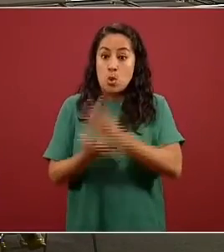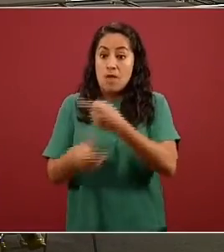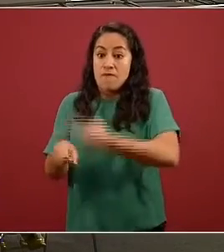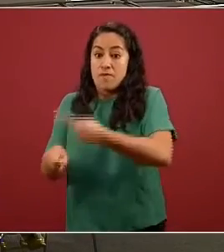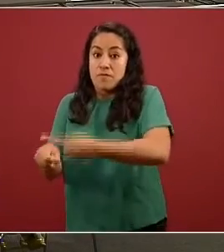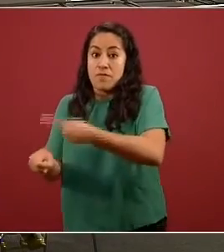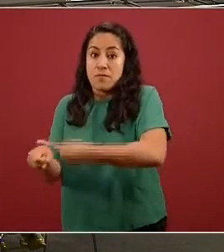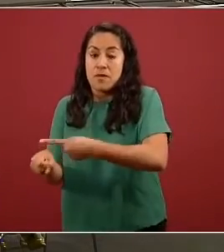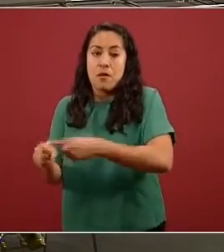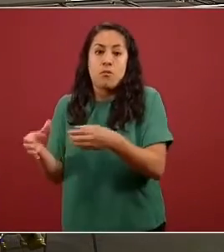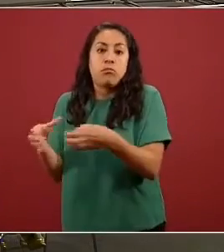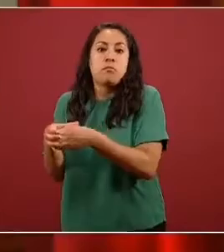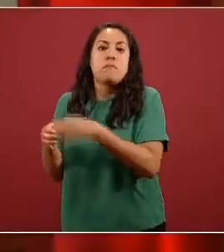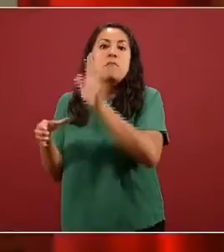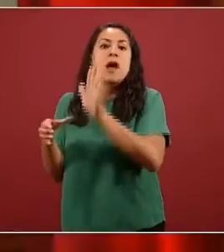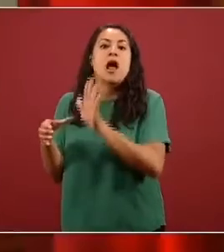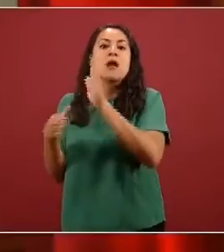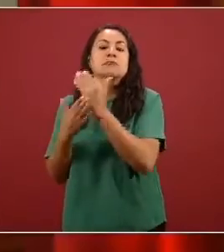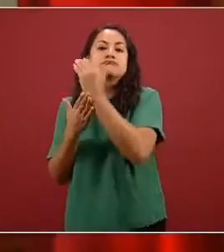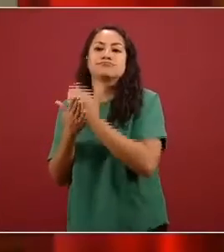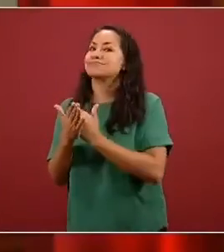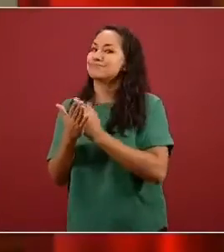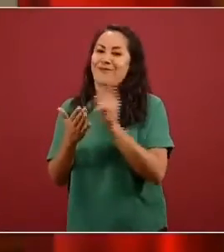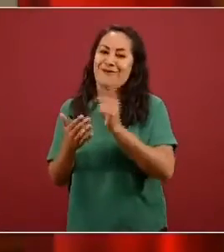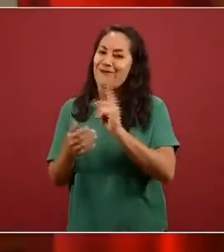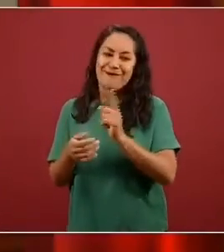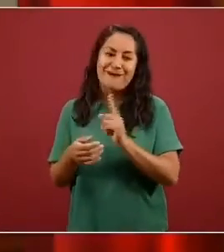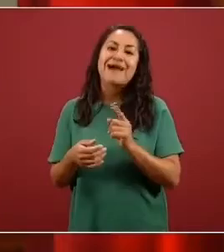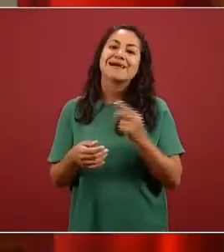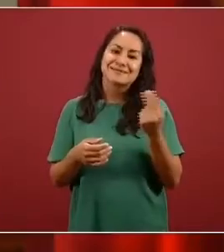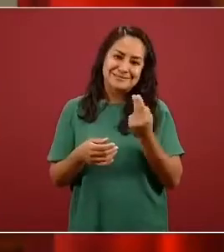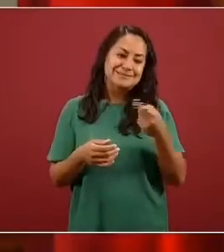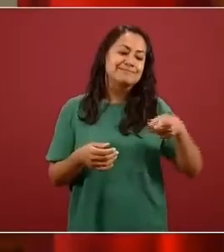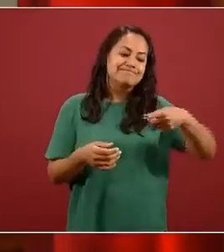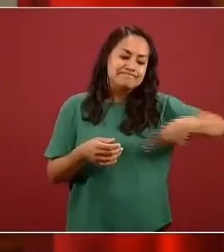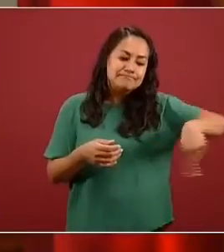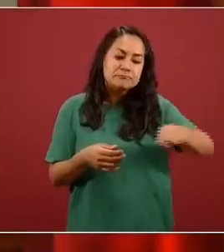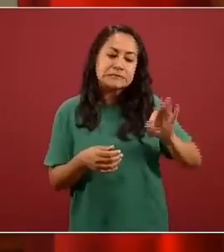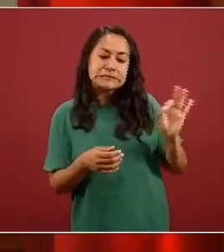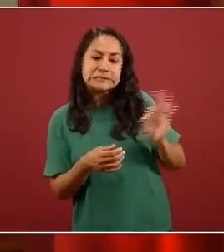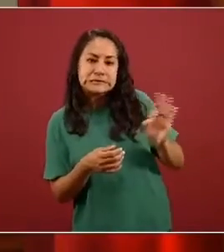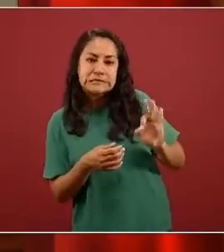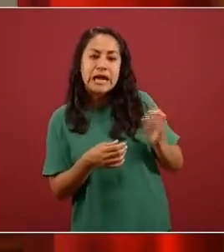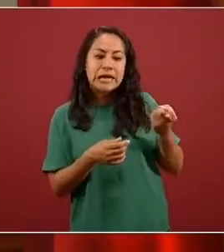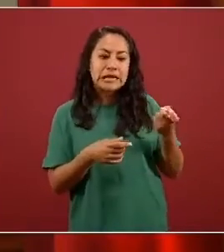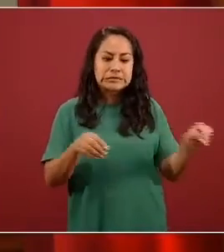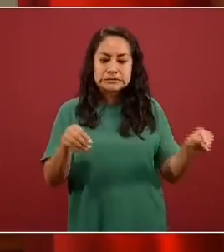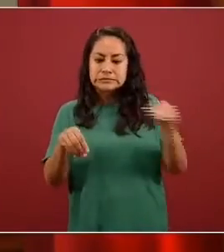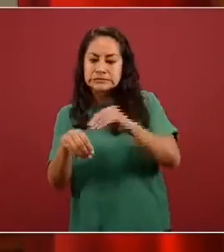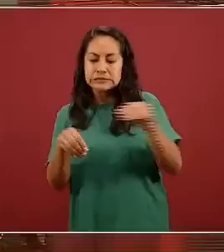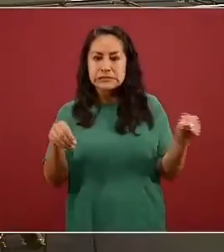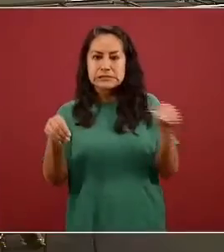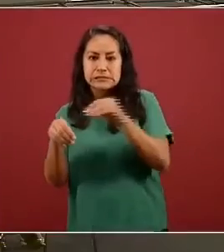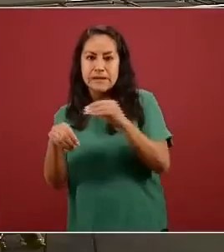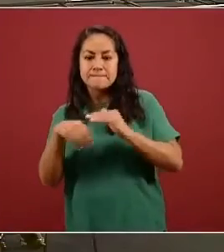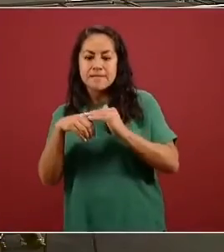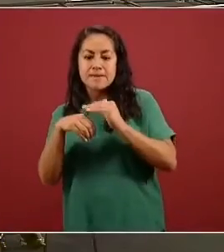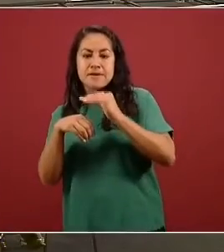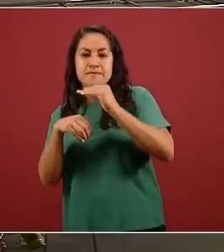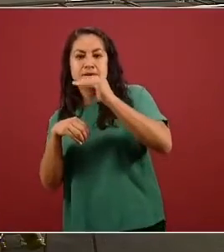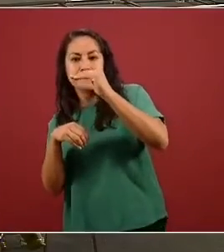una disminución, pero eso sería irreal, porque cuando vemos los casos sospechosos que están en amarillo, que todavía falta conocer